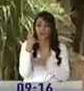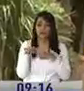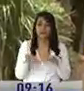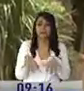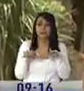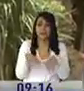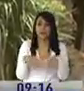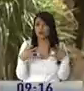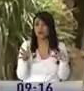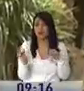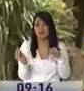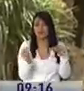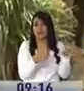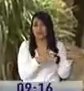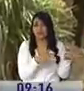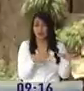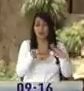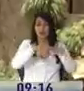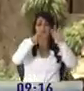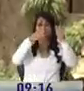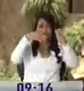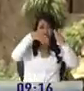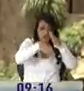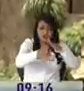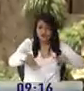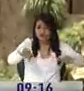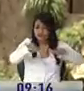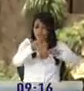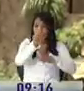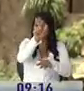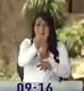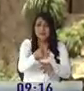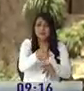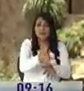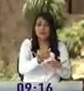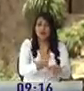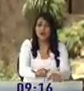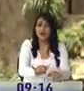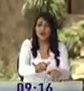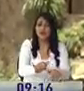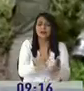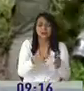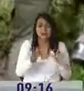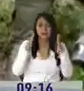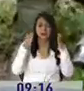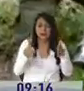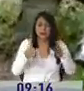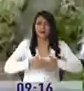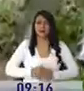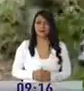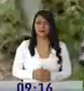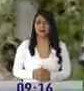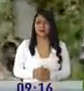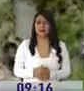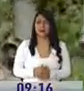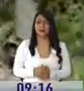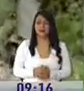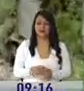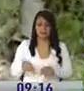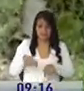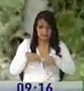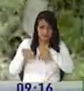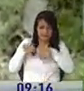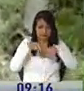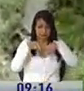quedaron desamparados en una caverna donde vivían con una persona indigente fue atendida hasta el lugar de difícil acceso llegaron